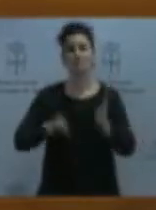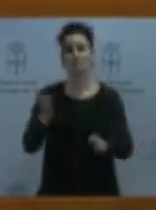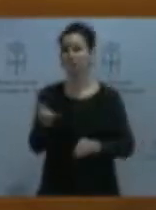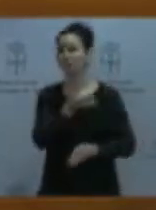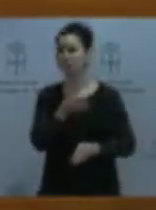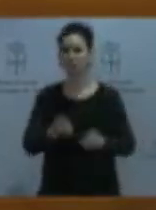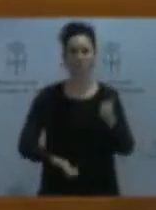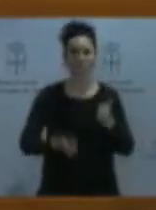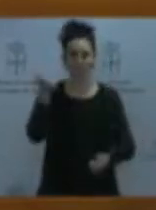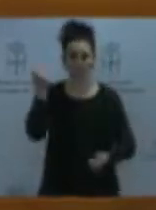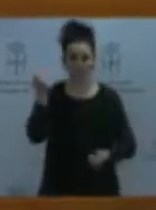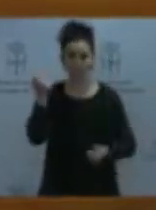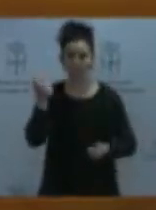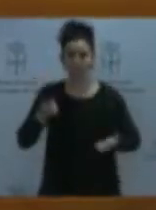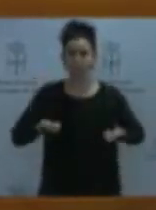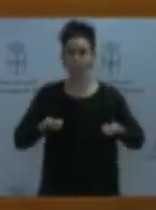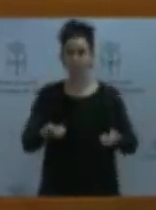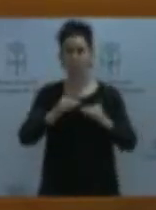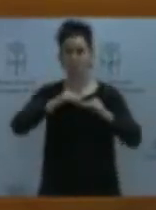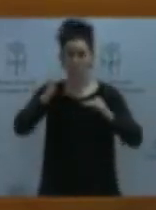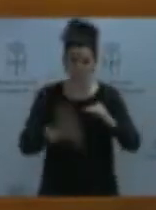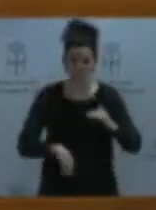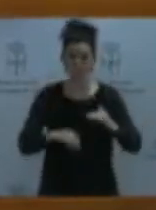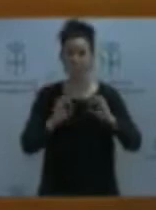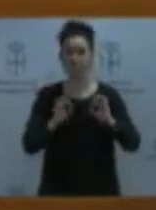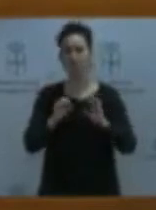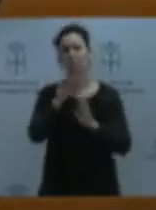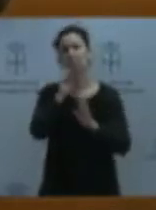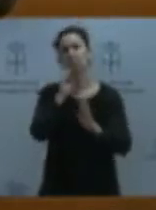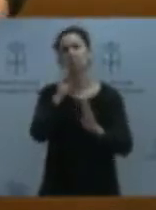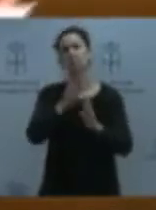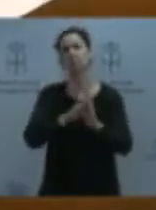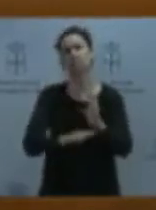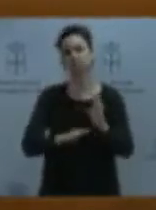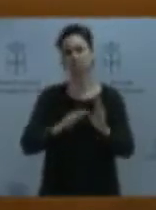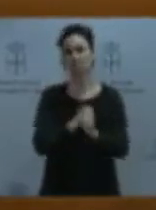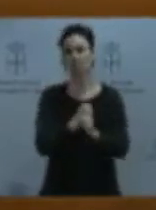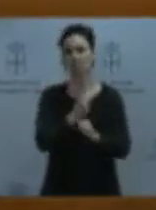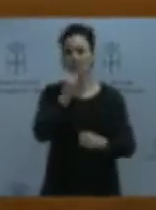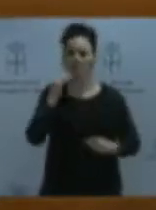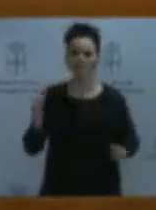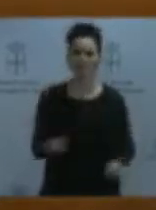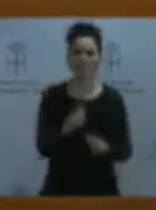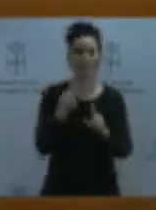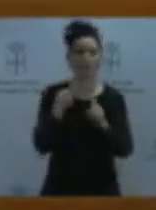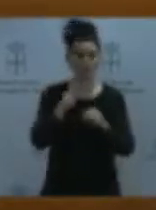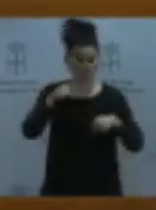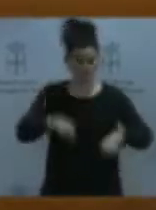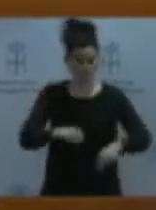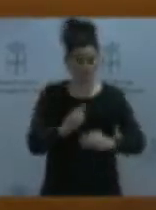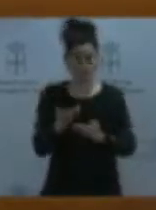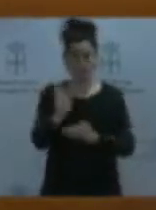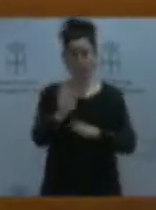mejores condiciones laborales. Ese es nuestro objetivo, tanto aquí con esta moción como en las enmiendas que